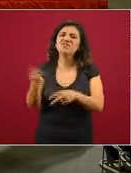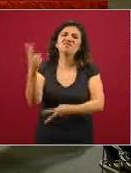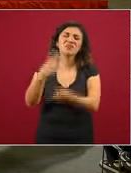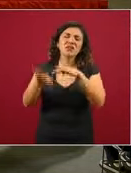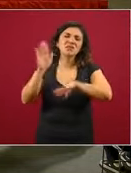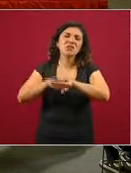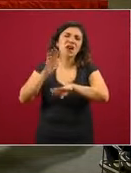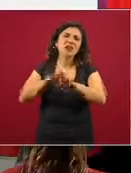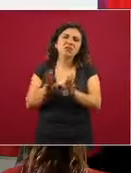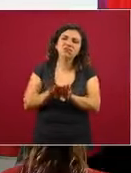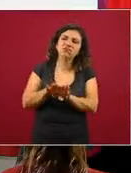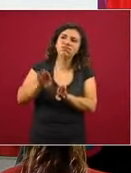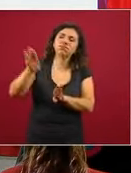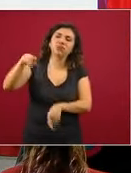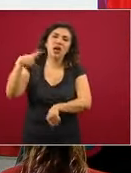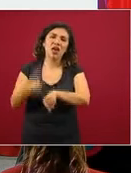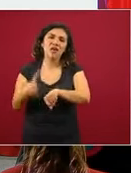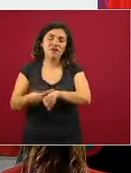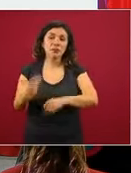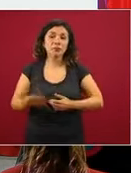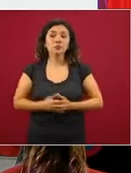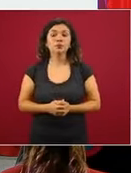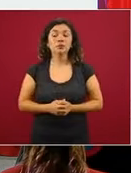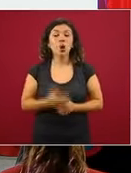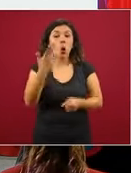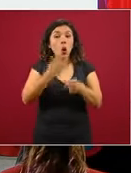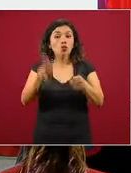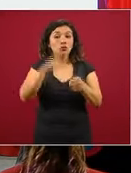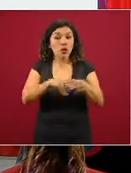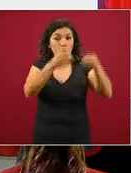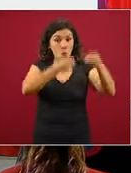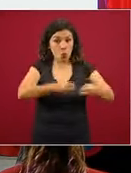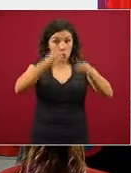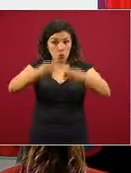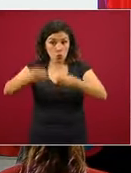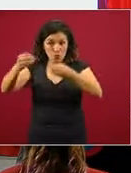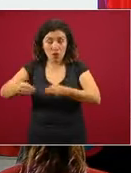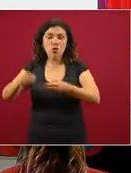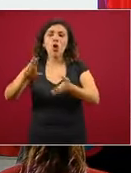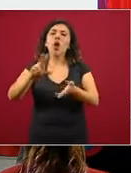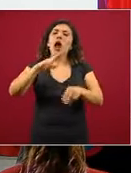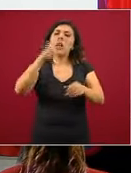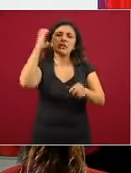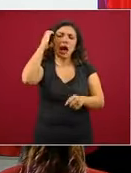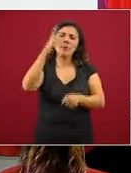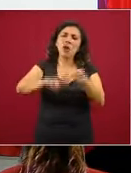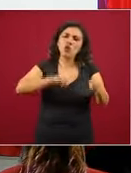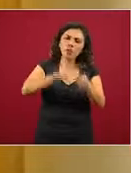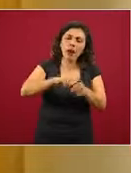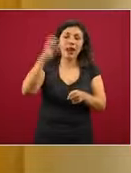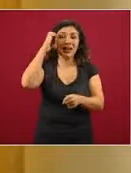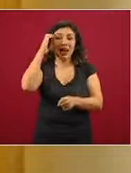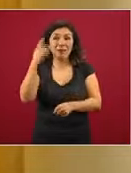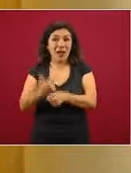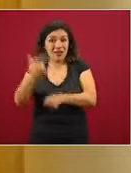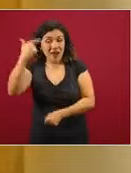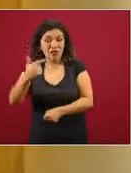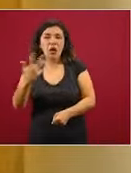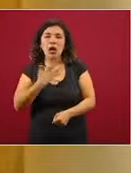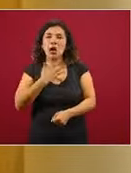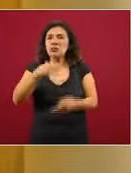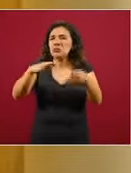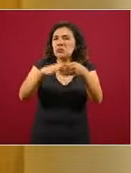tendencias ascendentes en las últimas semanas. La ocupación hospitalaria, tanto de camas general como de camas con ventilador, alrededor